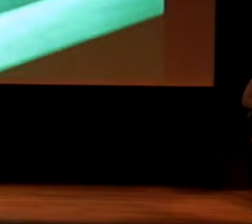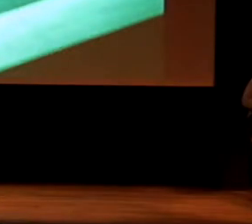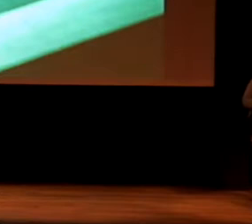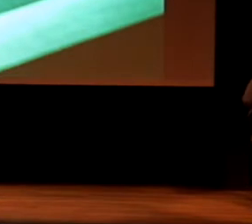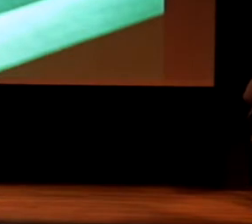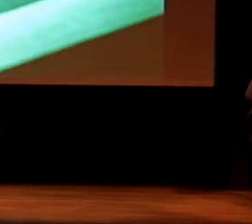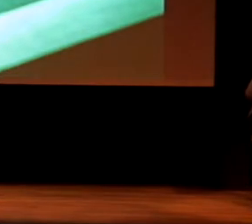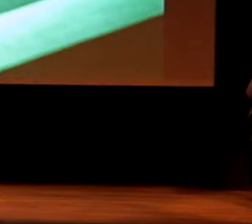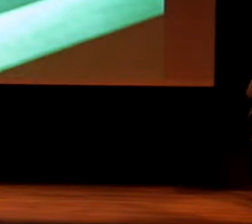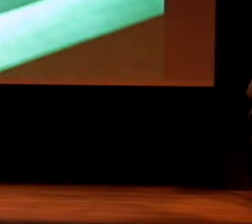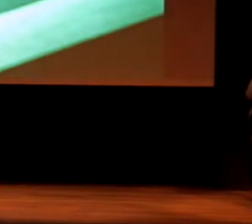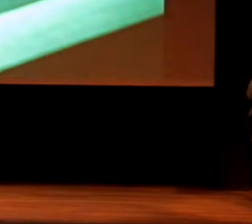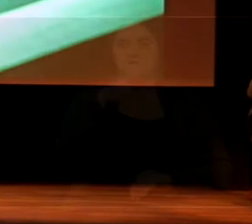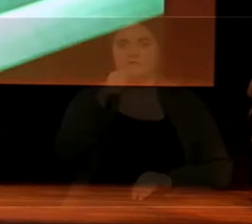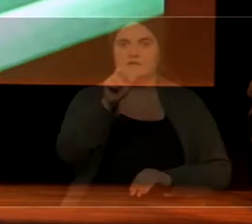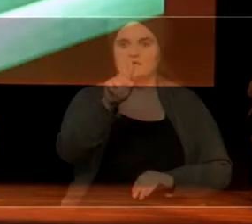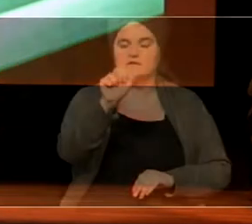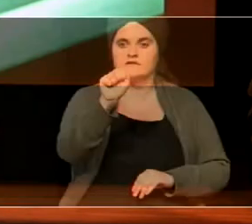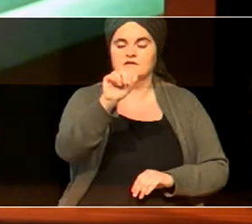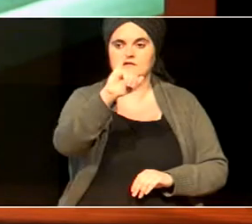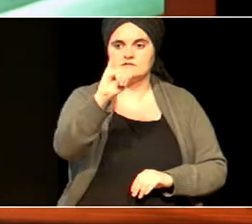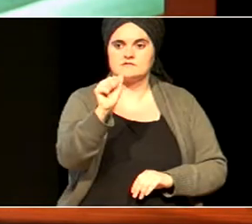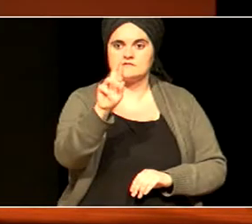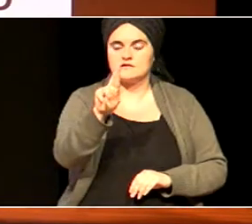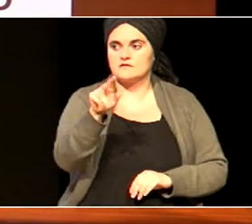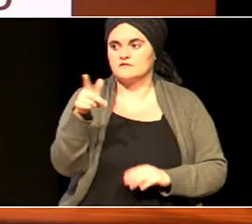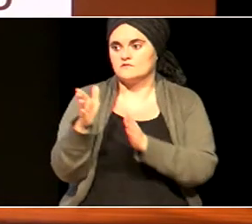Urgaraizar, ikusi ditugu zure lankideak, ba orain zurea da hitza, konta iguzu.